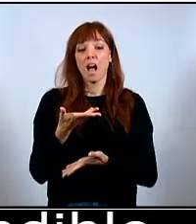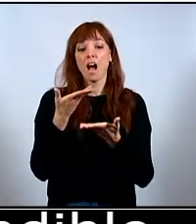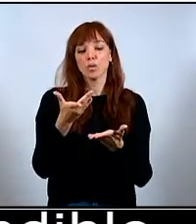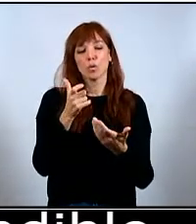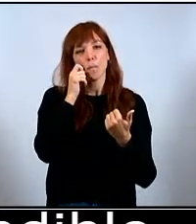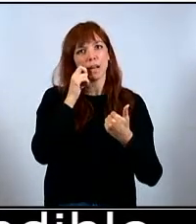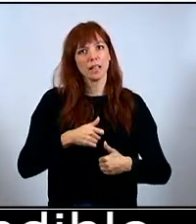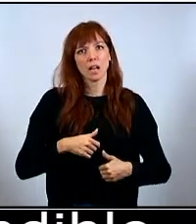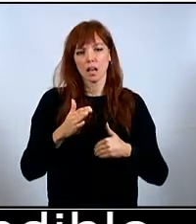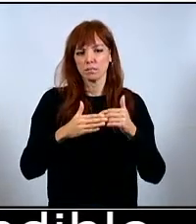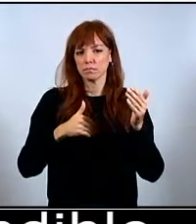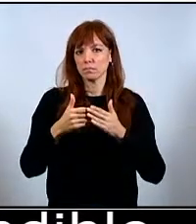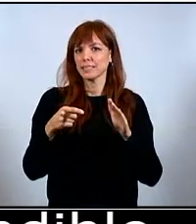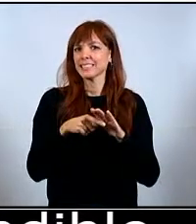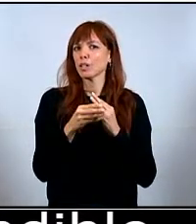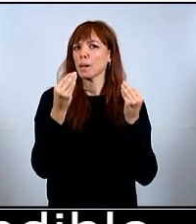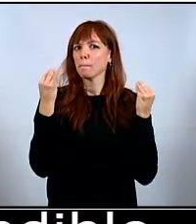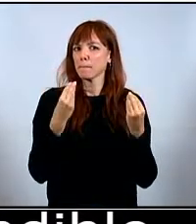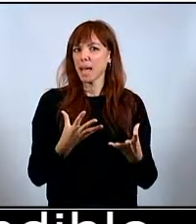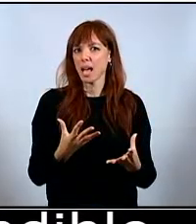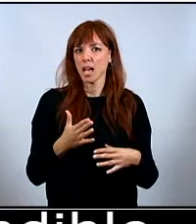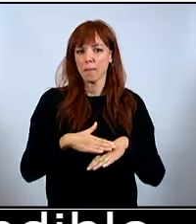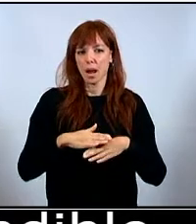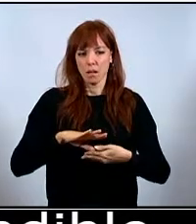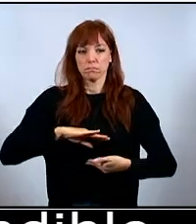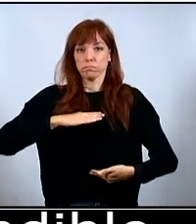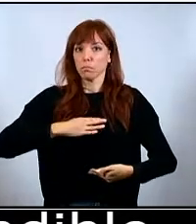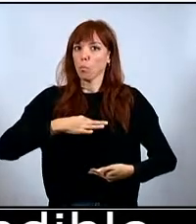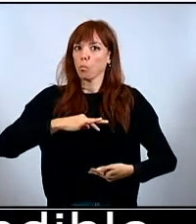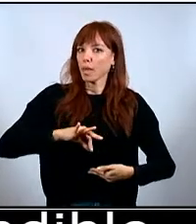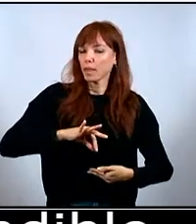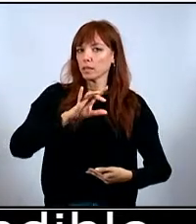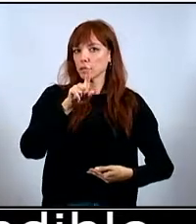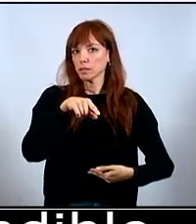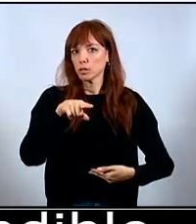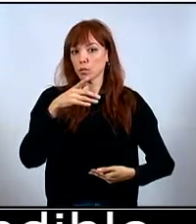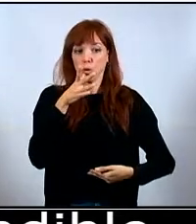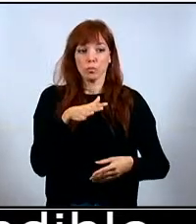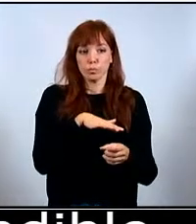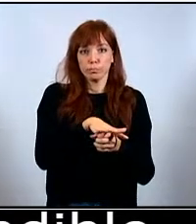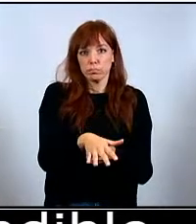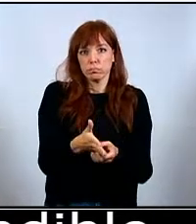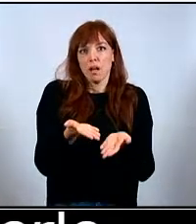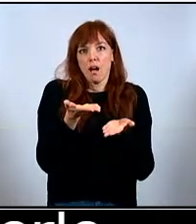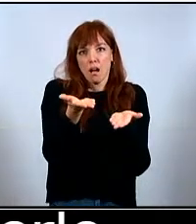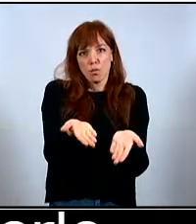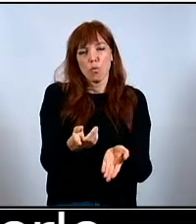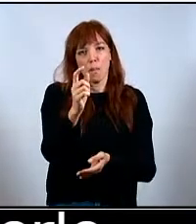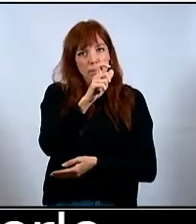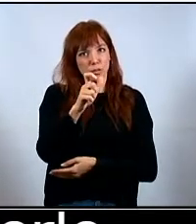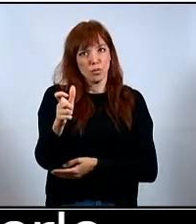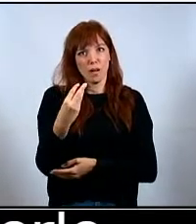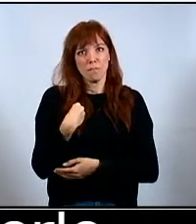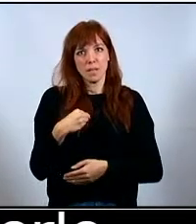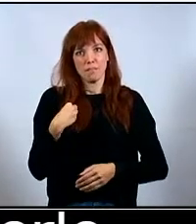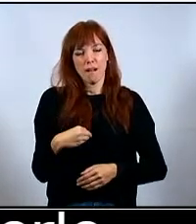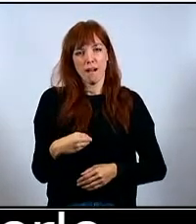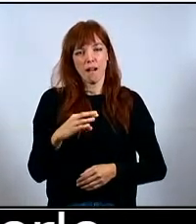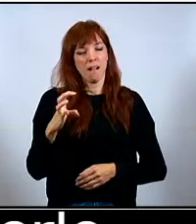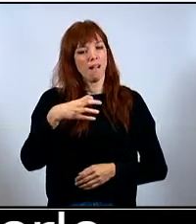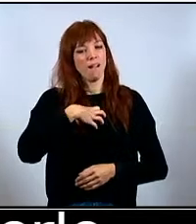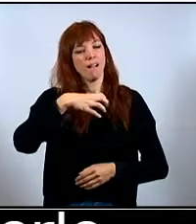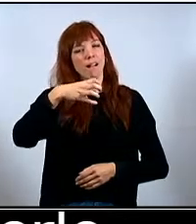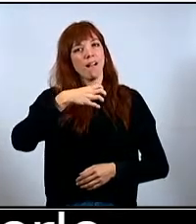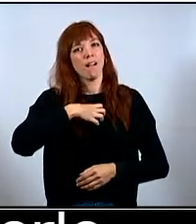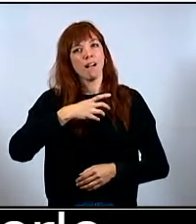gestione bien, que haya capacidad para hacerlo. Nosotros tenemos que darles esa cobertura a estas personas que vienen aquí. No podemos enterarnos